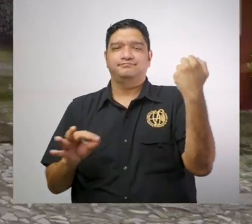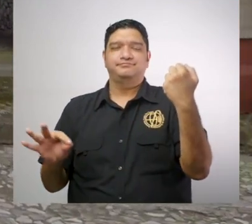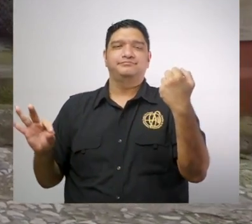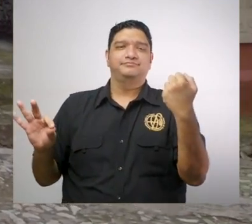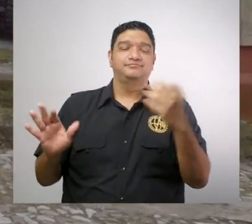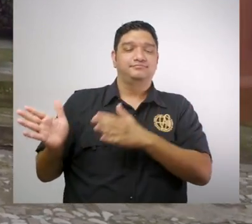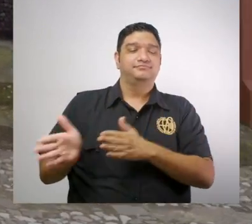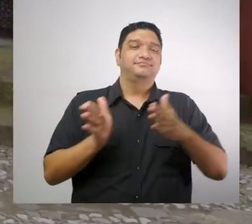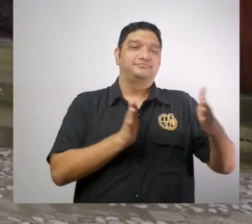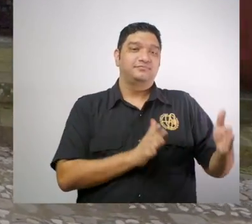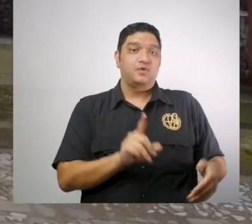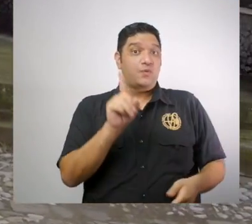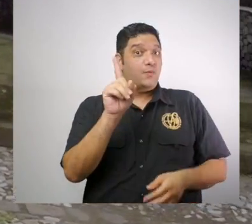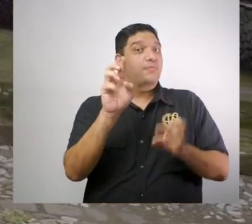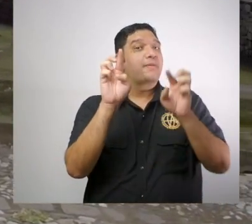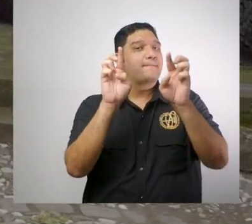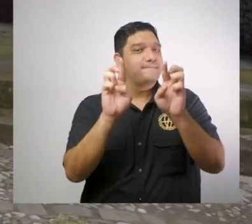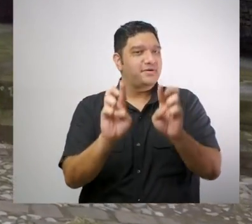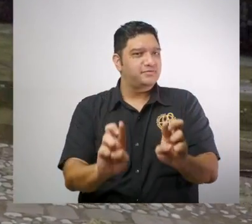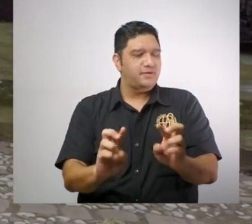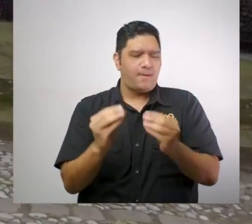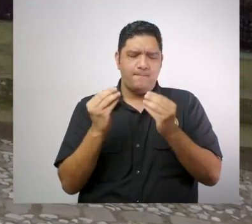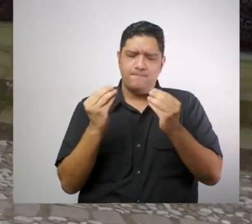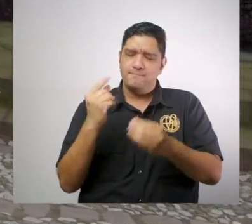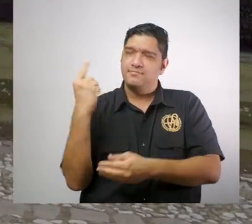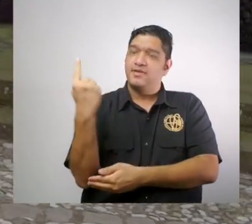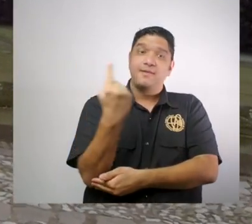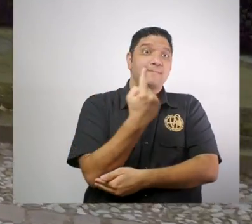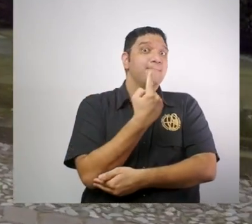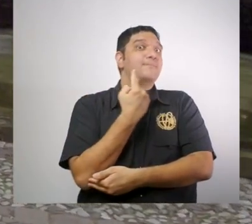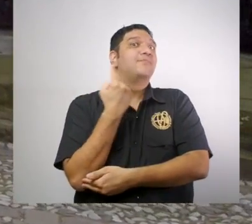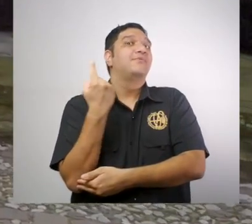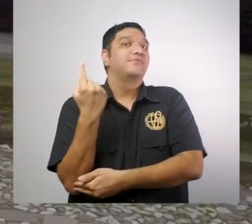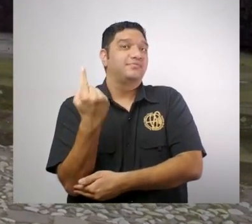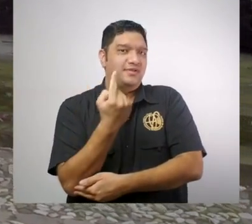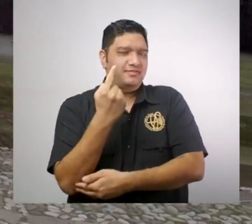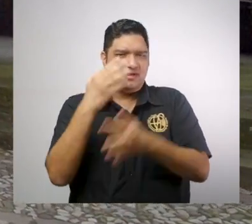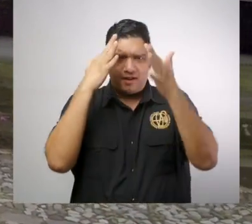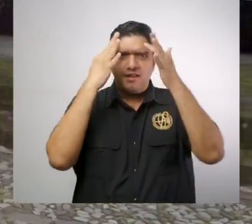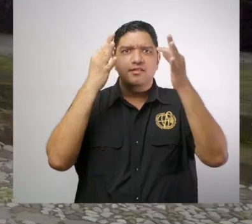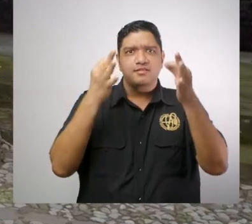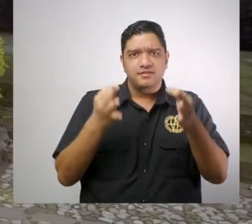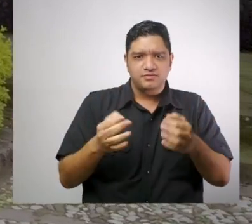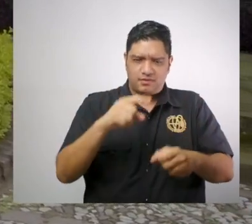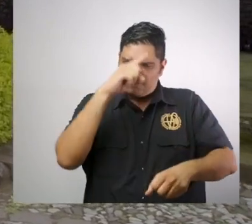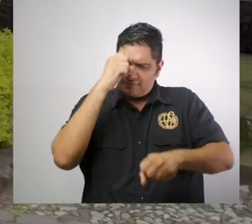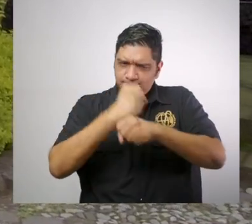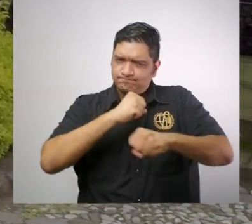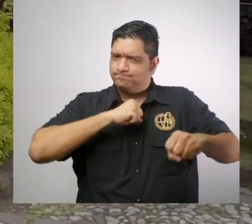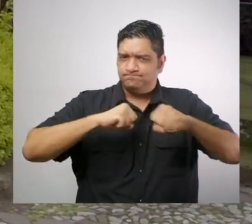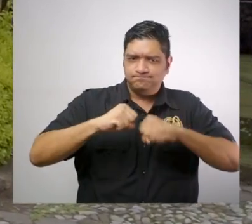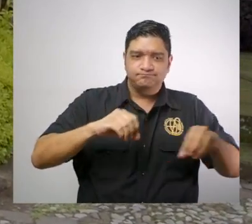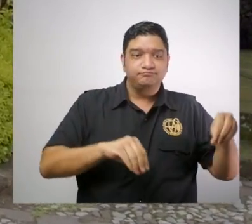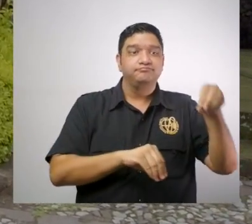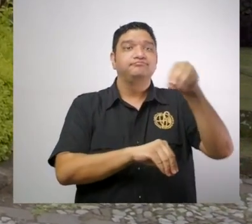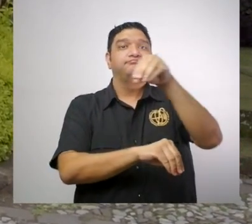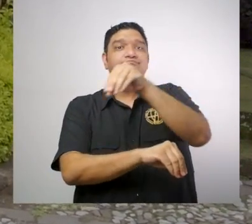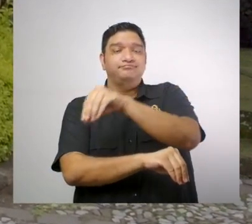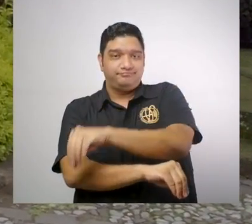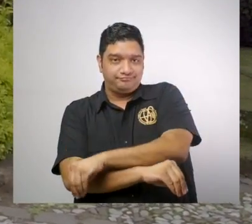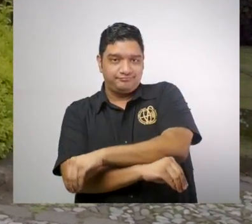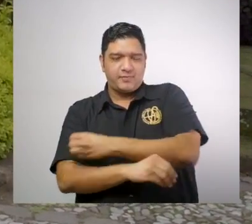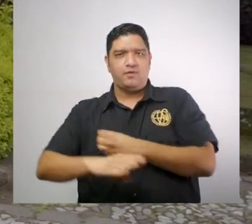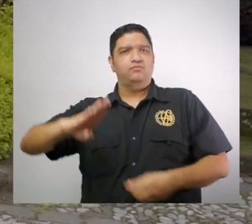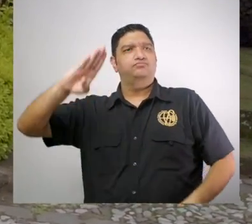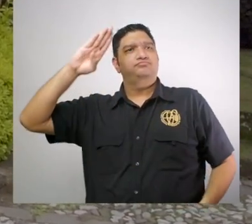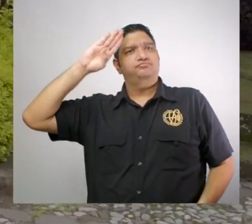La figura determinante en el traslado de la ciudad de Guatemala fue el